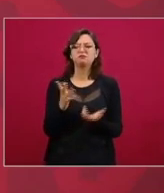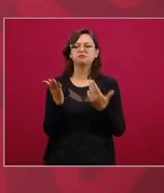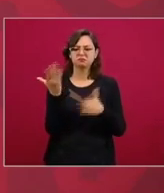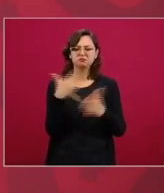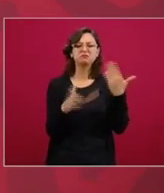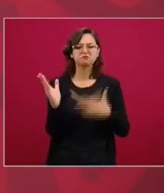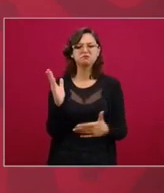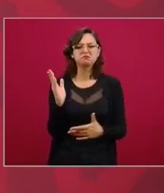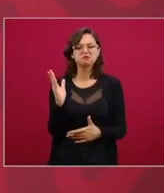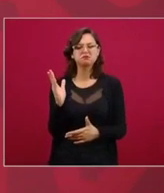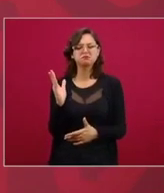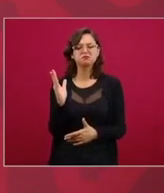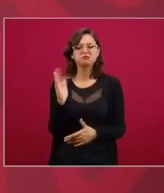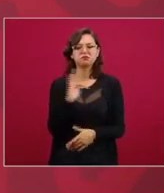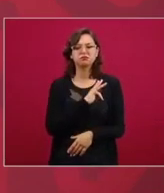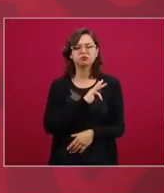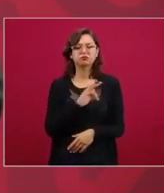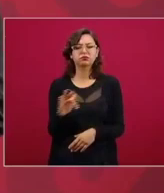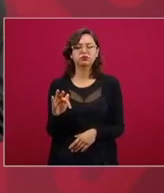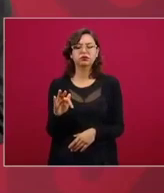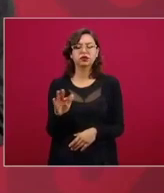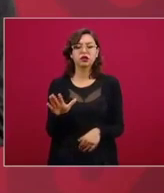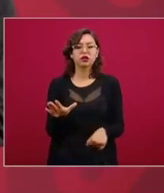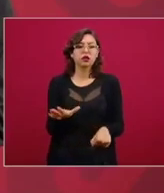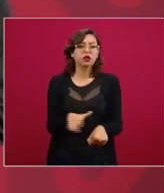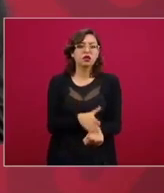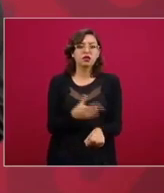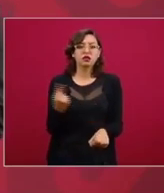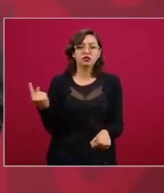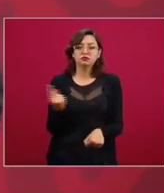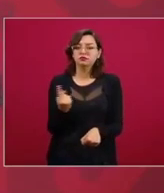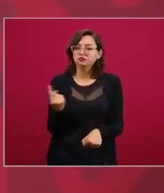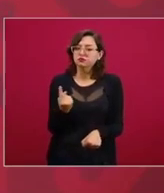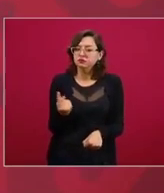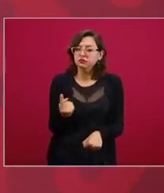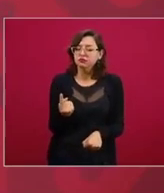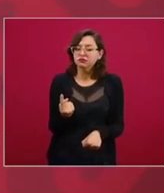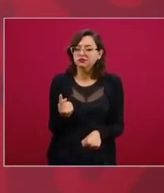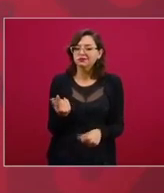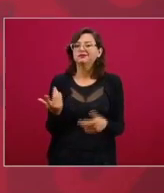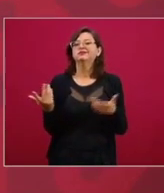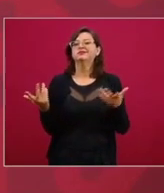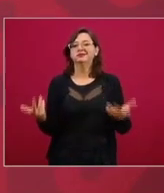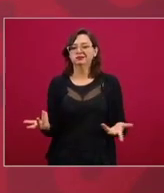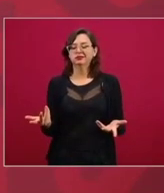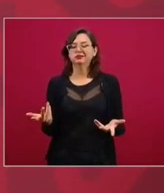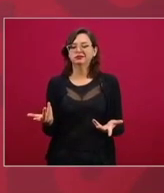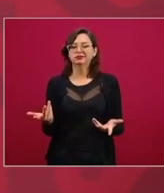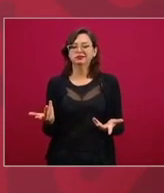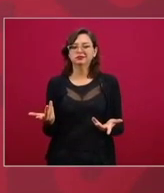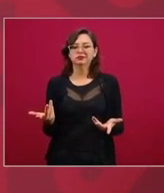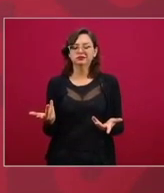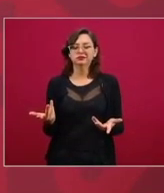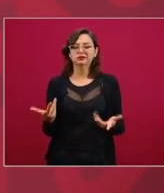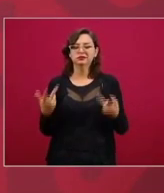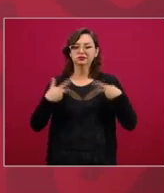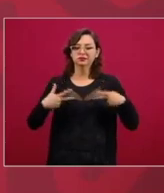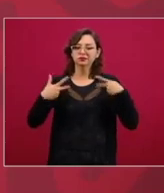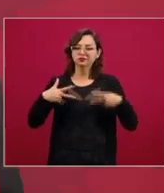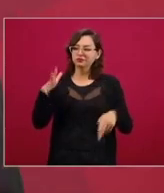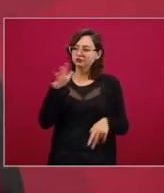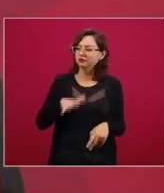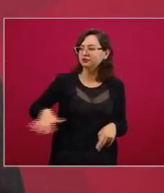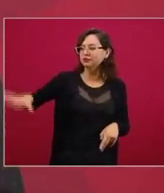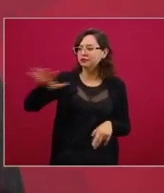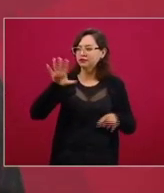muy de acuerdo en la doble felicitación, porque las felicitamos en el Día de la Educadora y las felicitamos el Día del Maestro. Decídanse por uno,